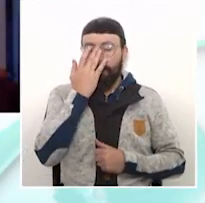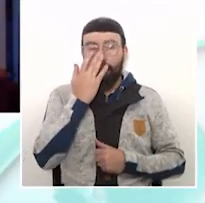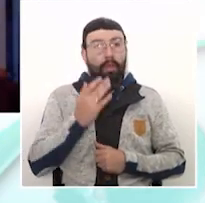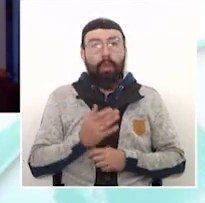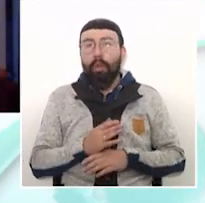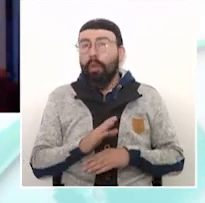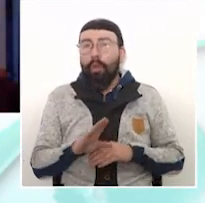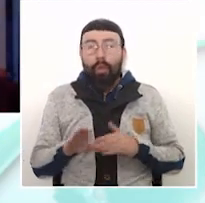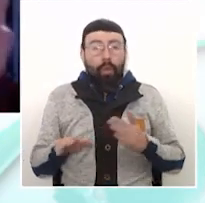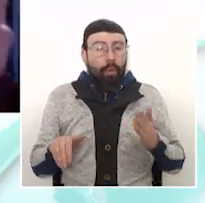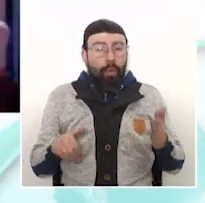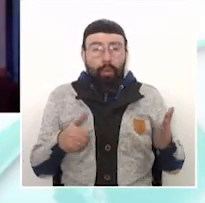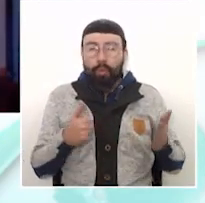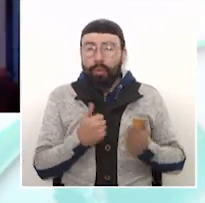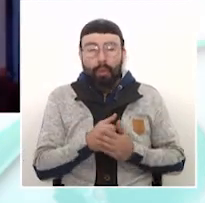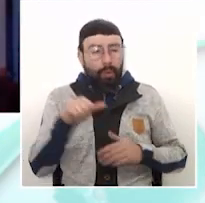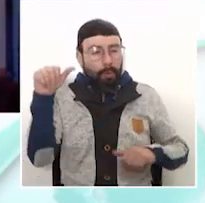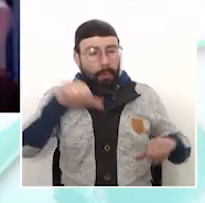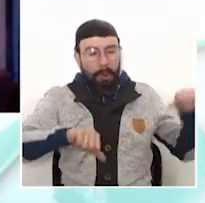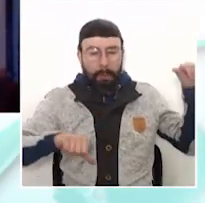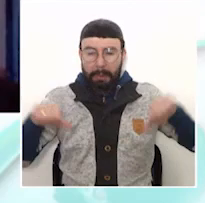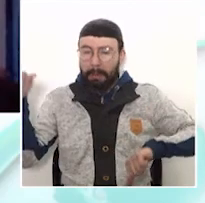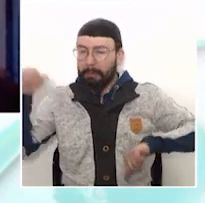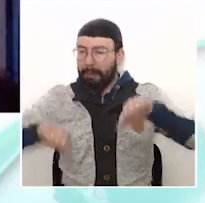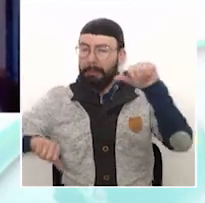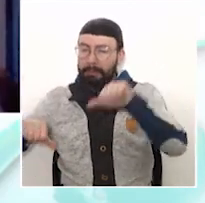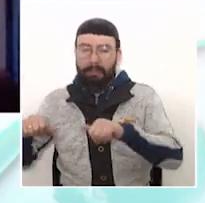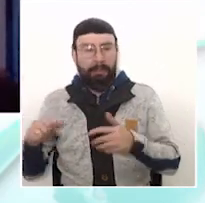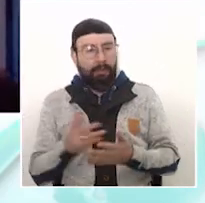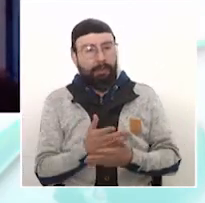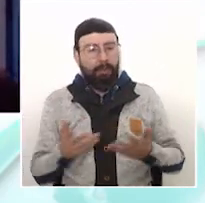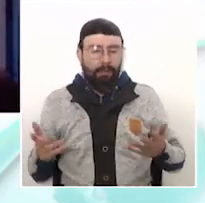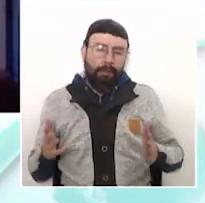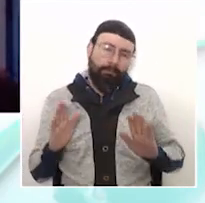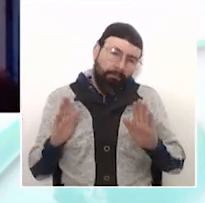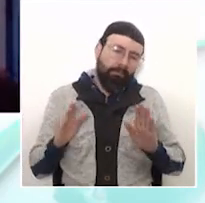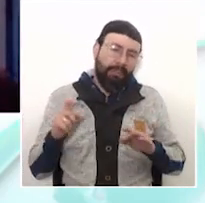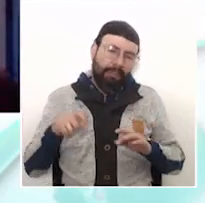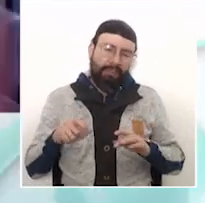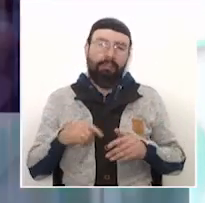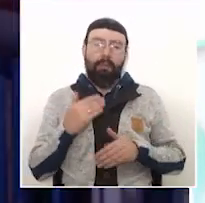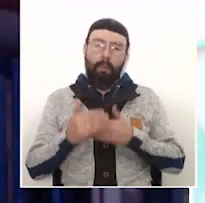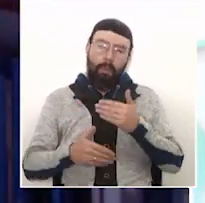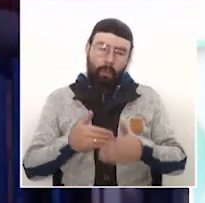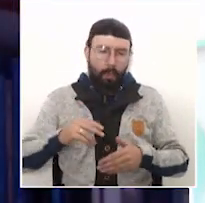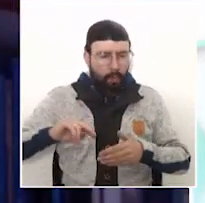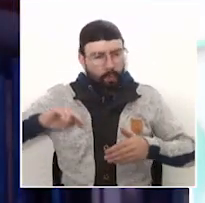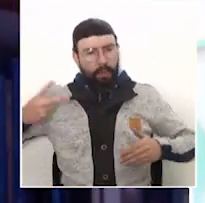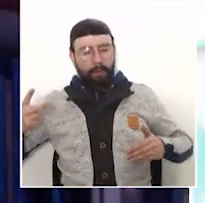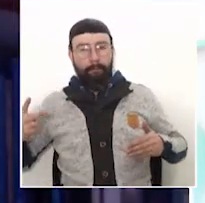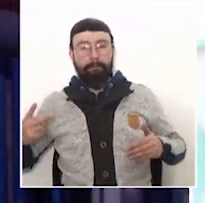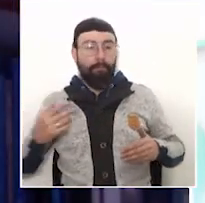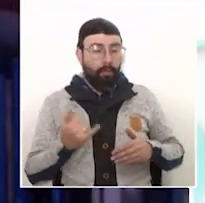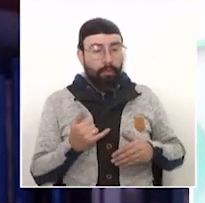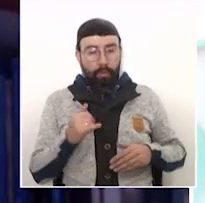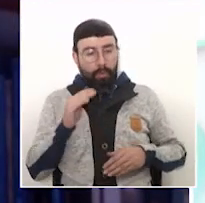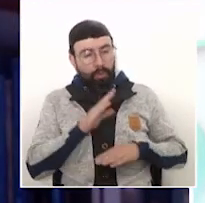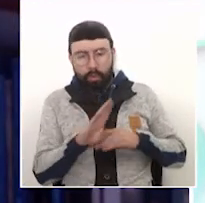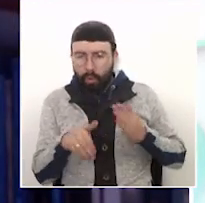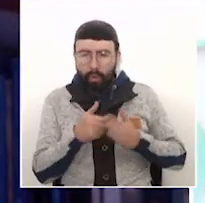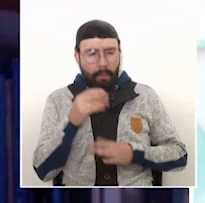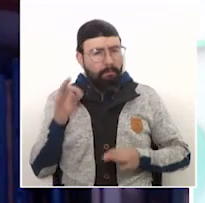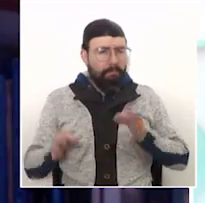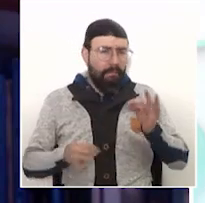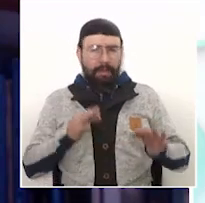males que vemos en el planeta, que son necesarios en la evolución lenta de la humanidad, todo es perfecto en la aparente imperfección, brotan